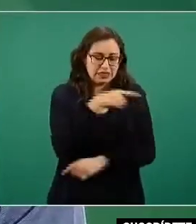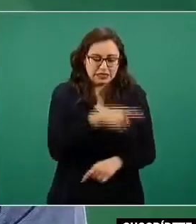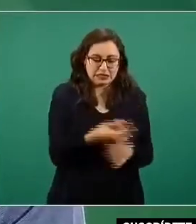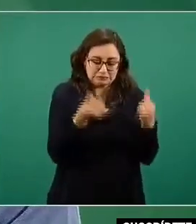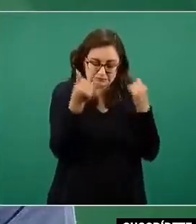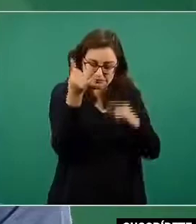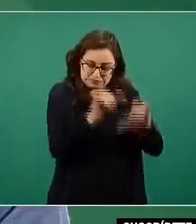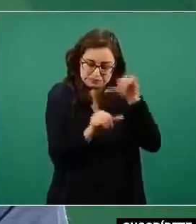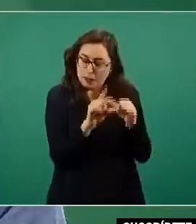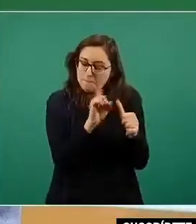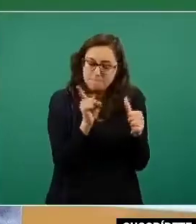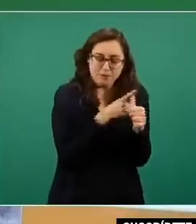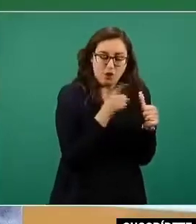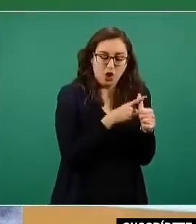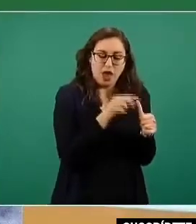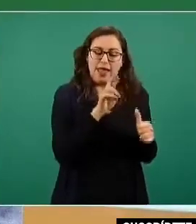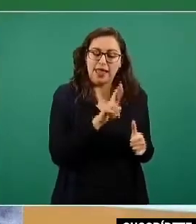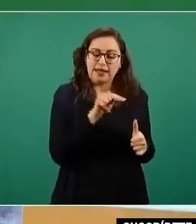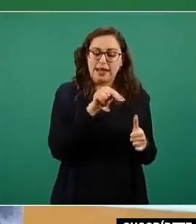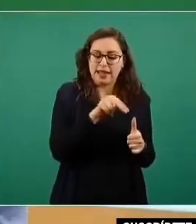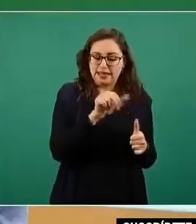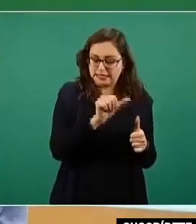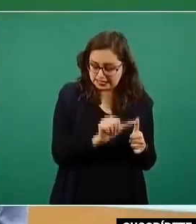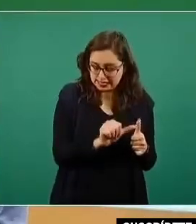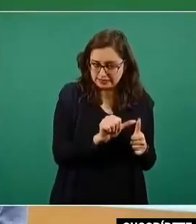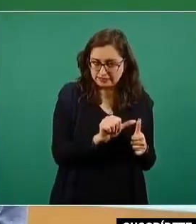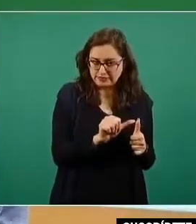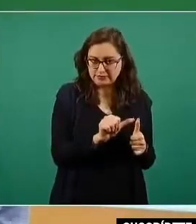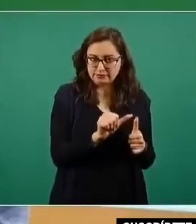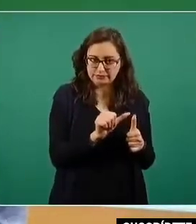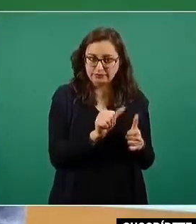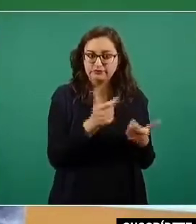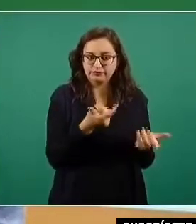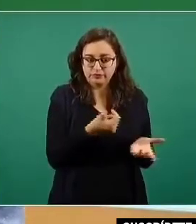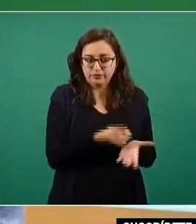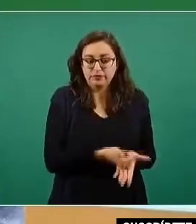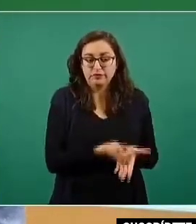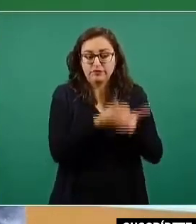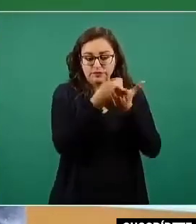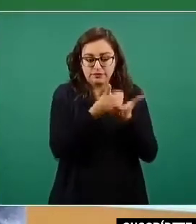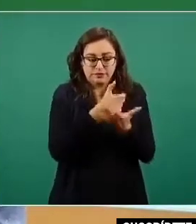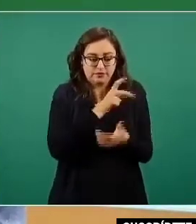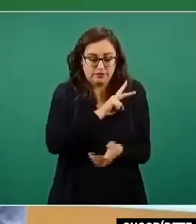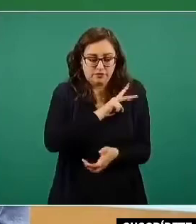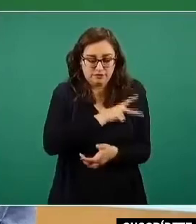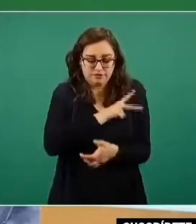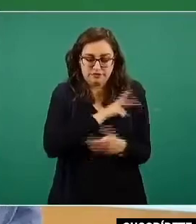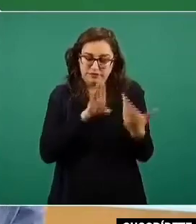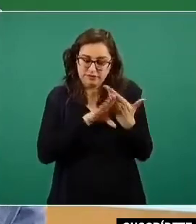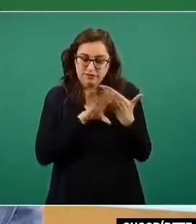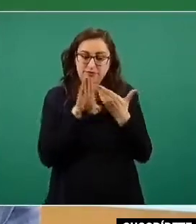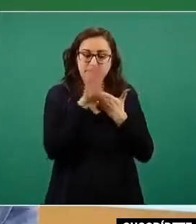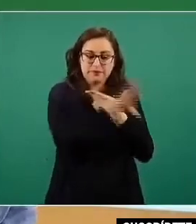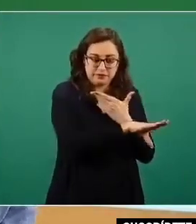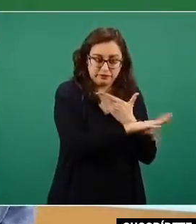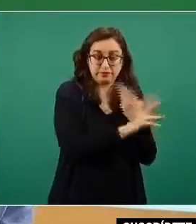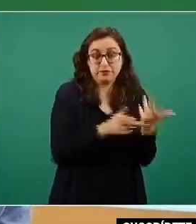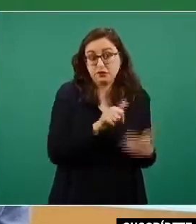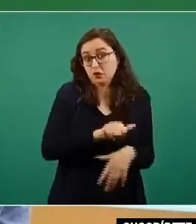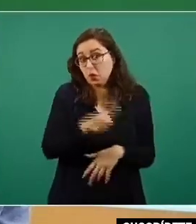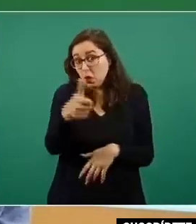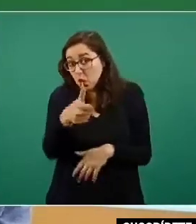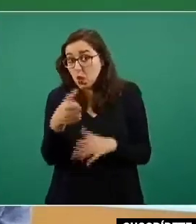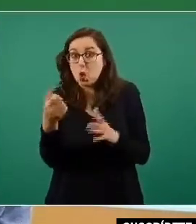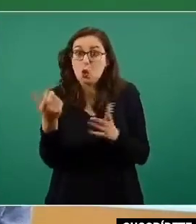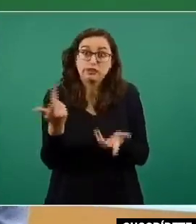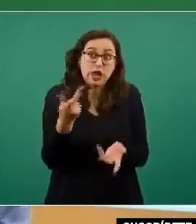ARN mensajero que produce una proteína del virus SARS-CoV-2, para las otras es el